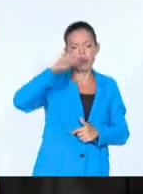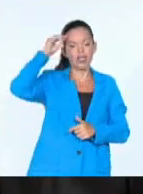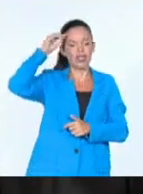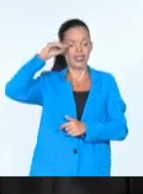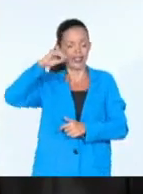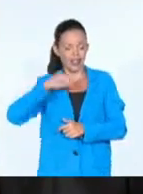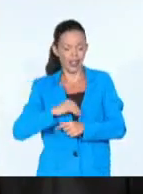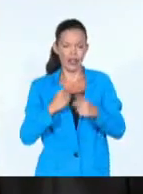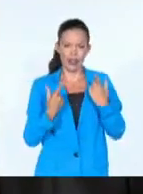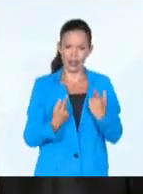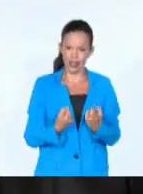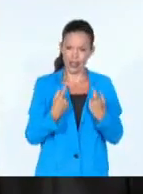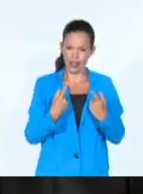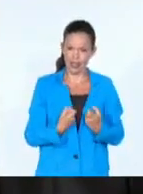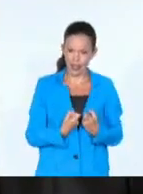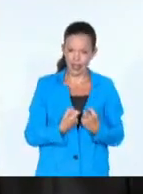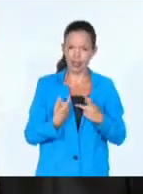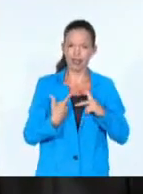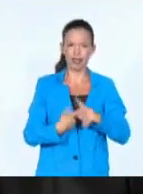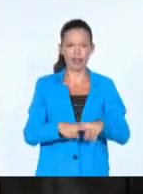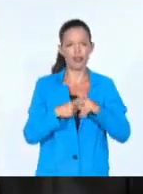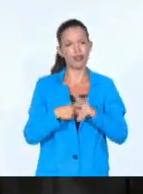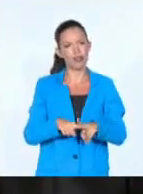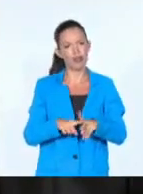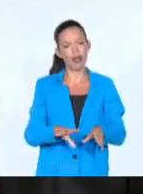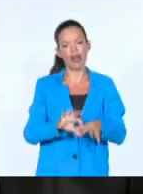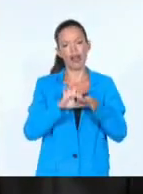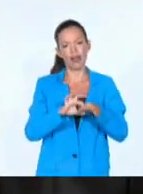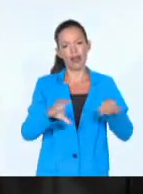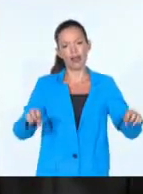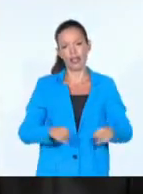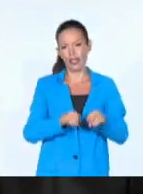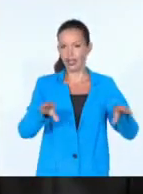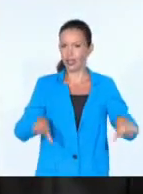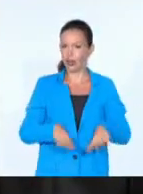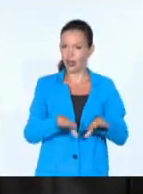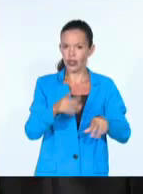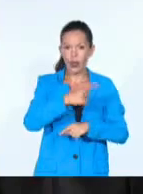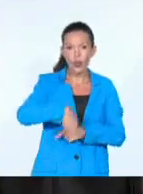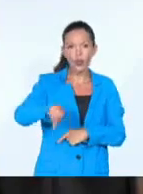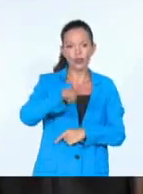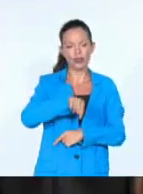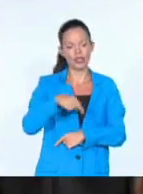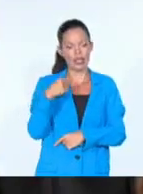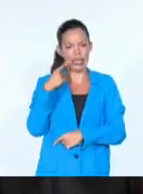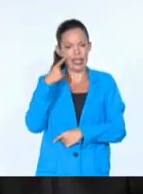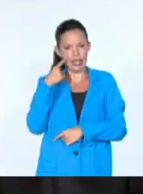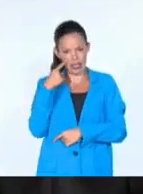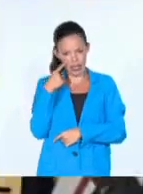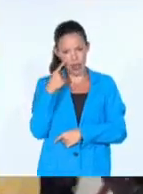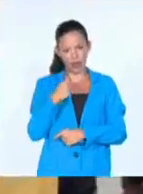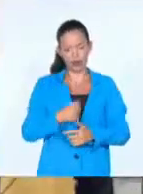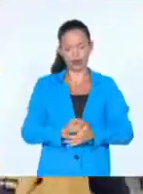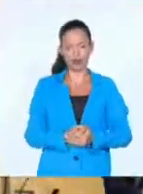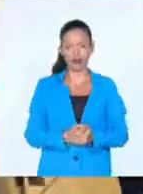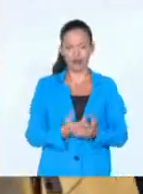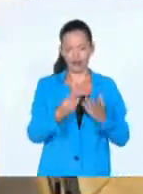para sobrepasar una de las crisis más complejas de las que ha sido testigo la humanidad en la historia moderna. Muchas